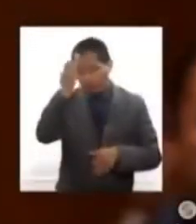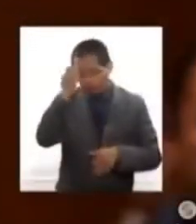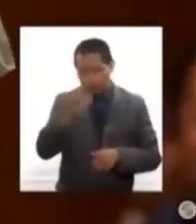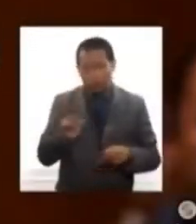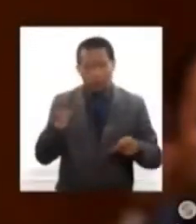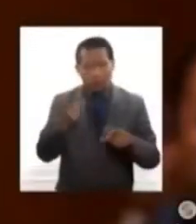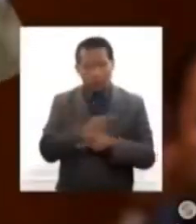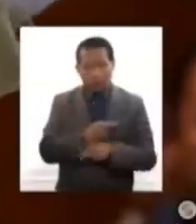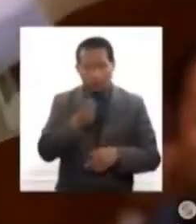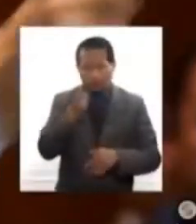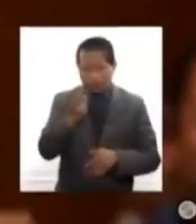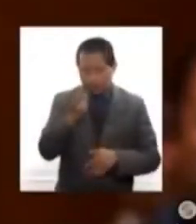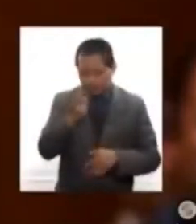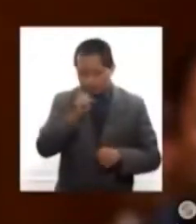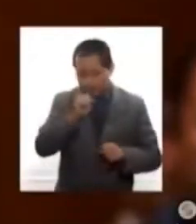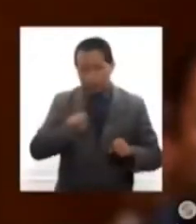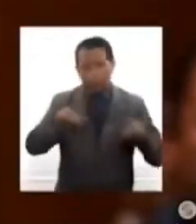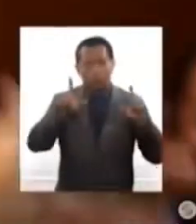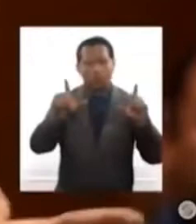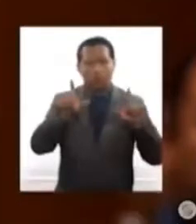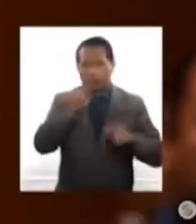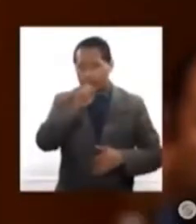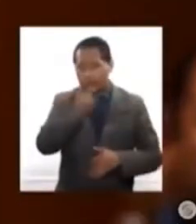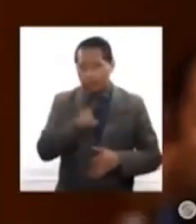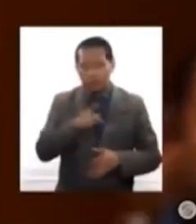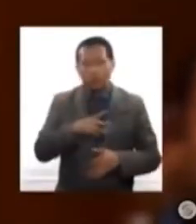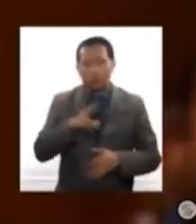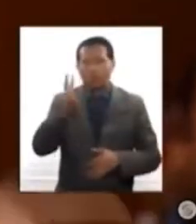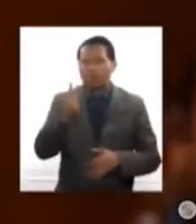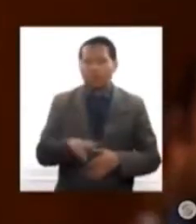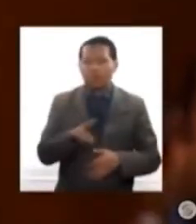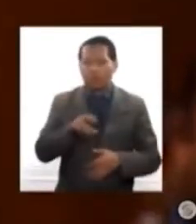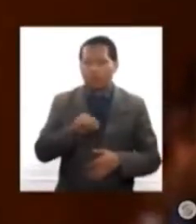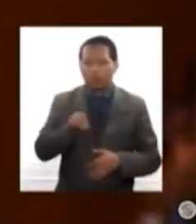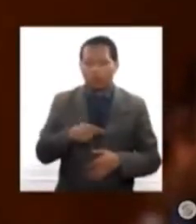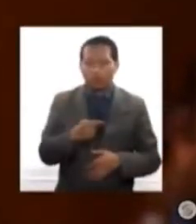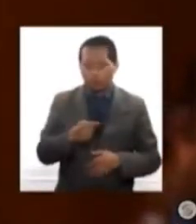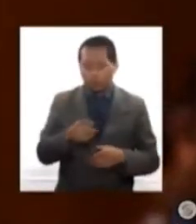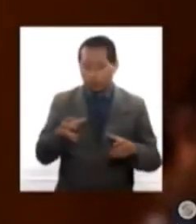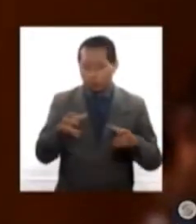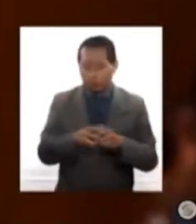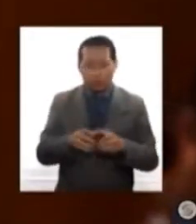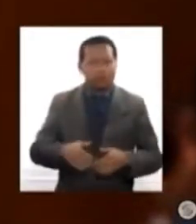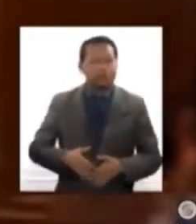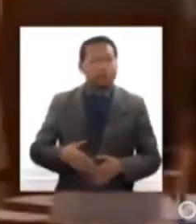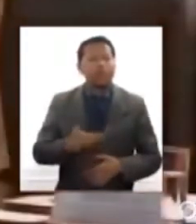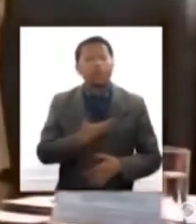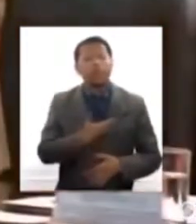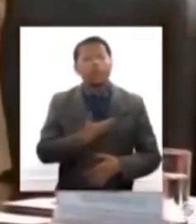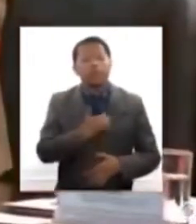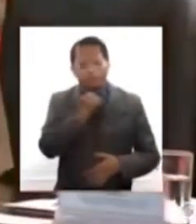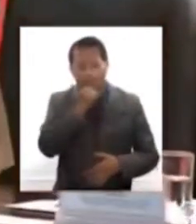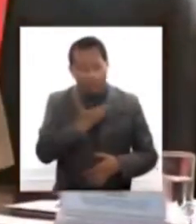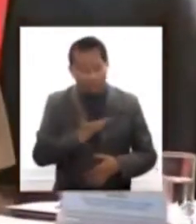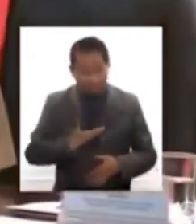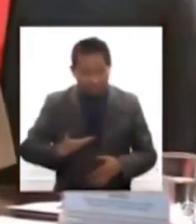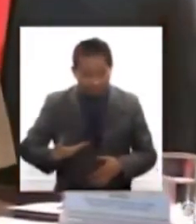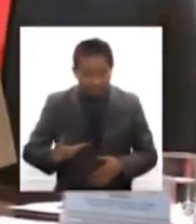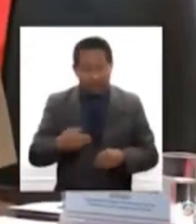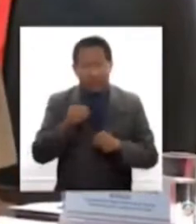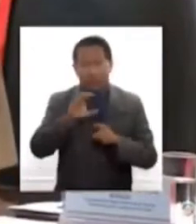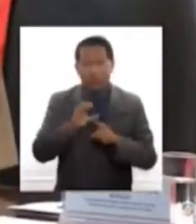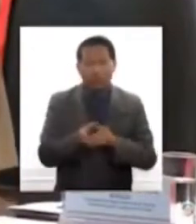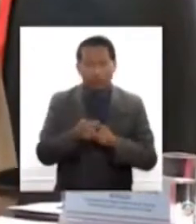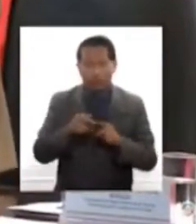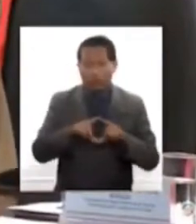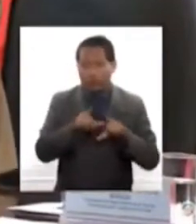ese momento de la sesión estas imágenes con la presencia misma de la presidenta de la Comisión